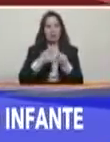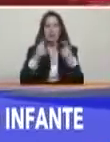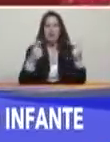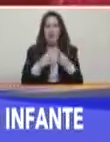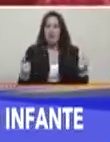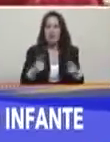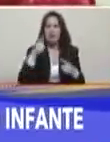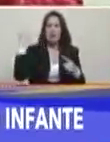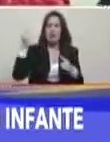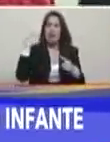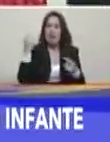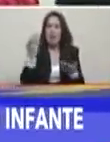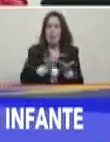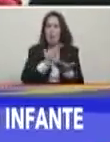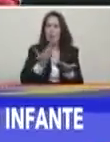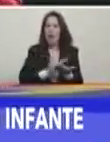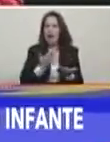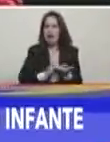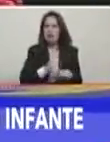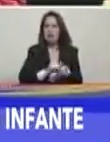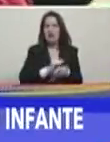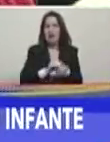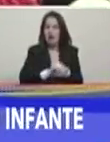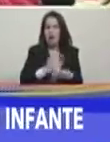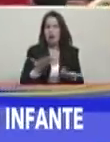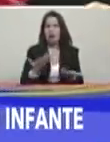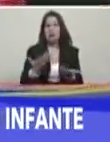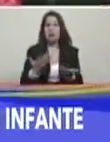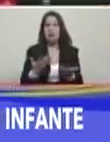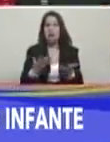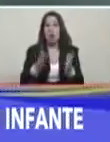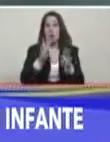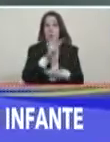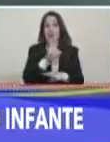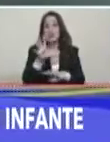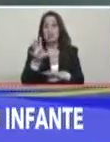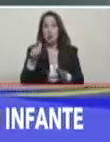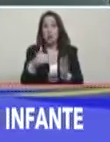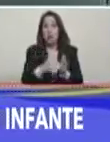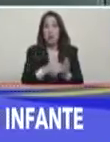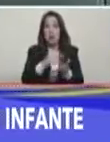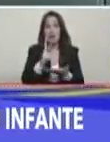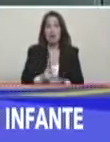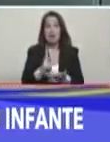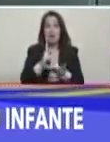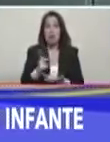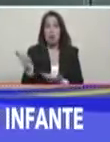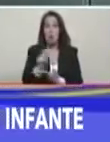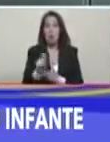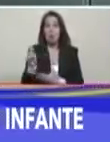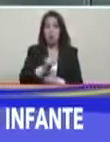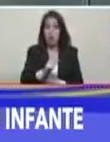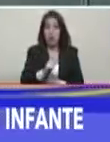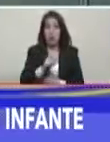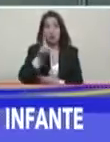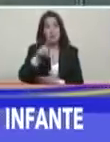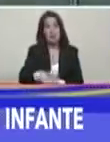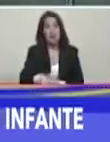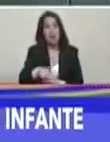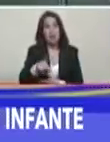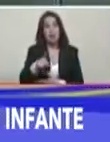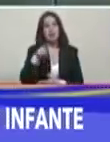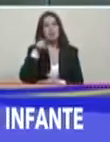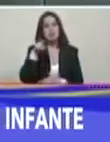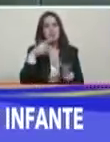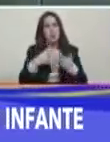queso paisa, para una cantidad de 45.000 kilos al mes. Asimismo, esta planta de lácteo tiene